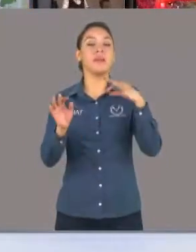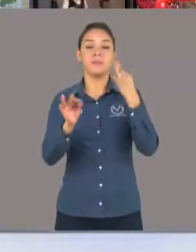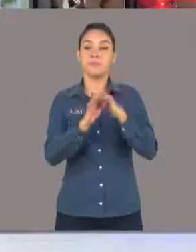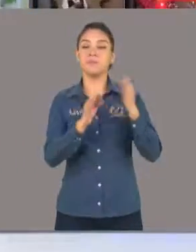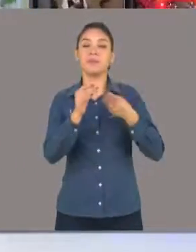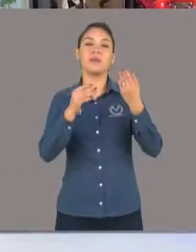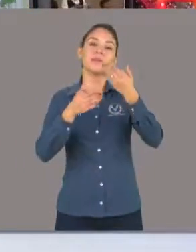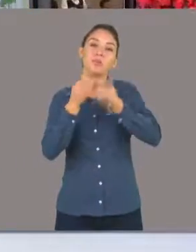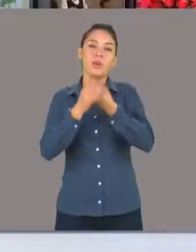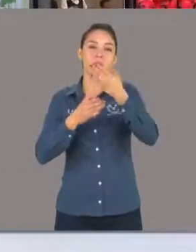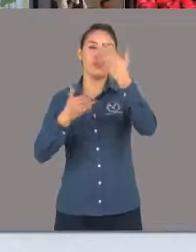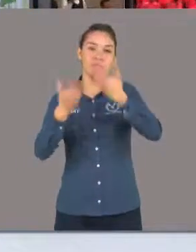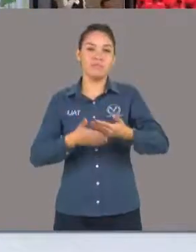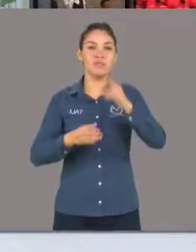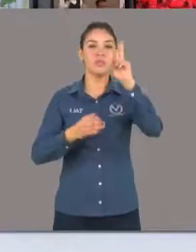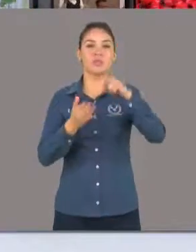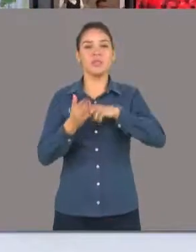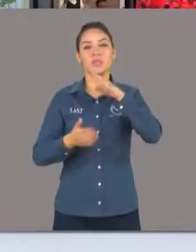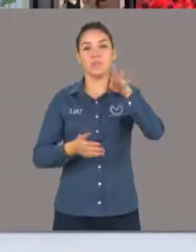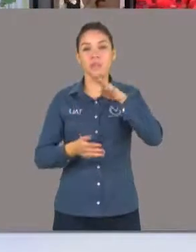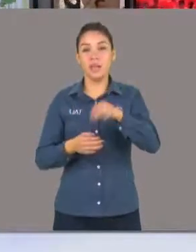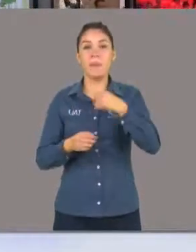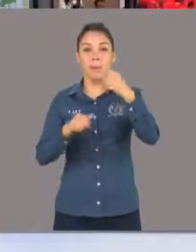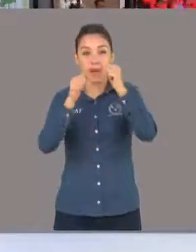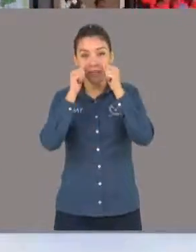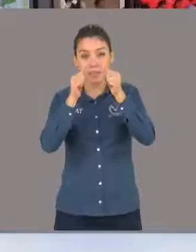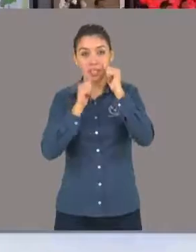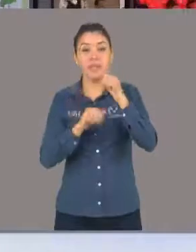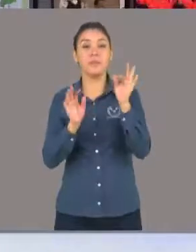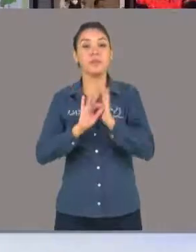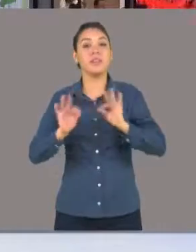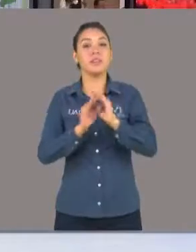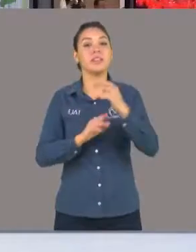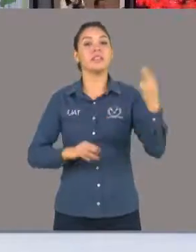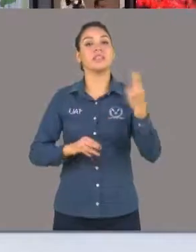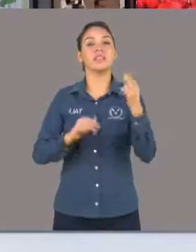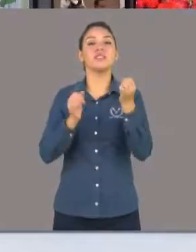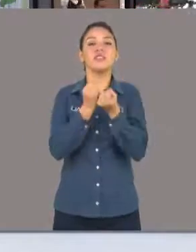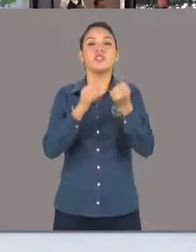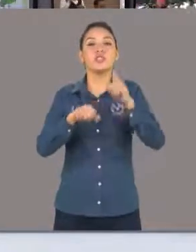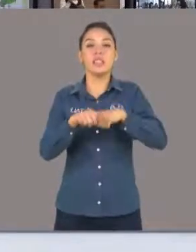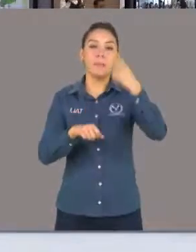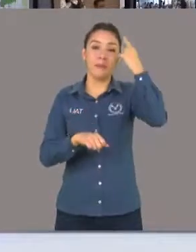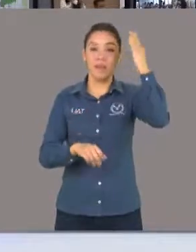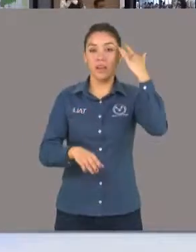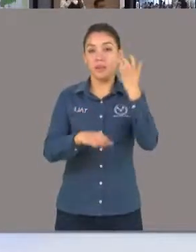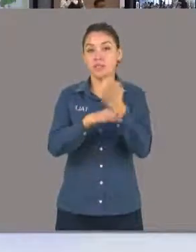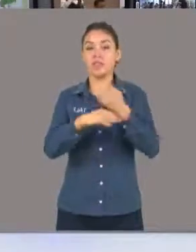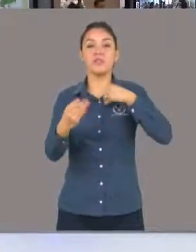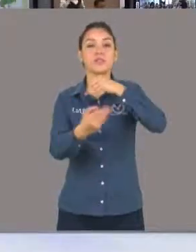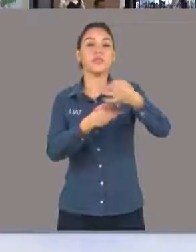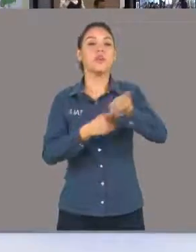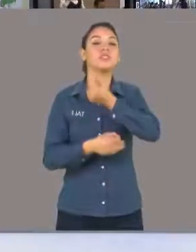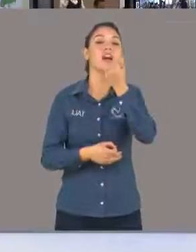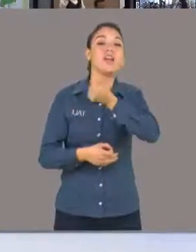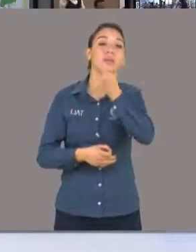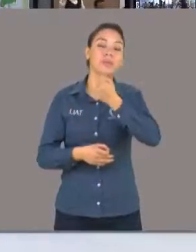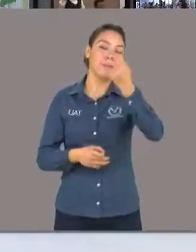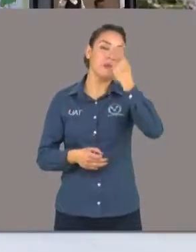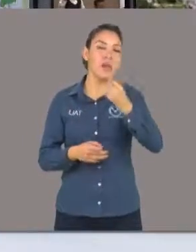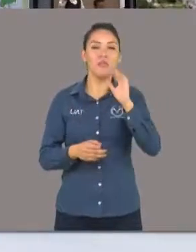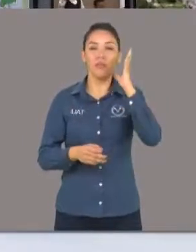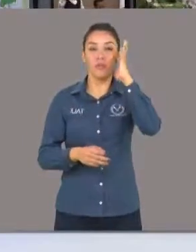De cara al presente año, la Facultad de Enfermería Victoria atiende las principales necesidades sociales al capacitar de manera eficiente a sus